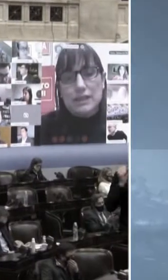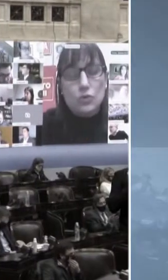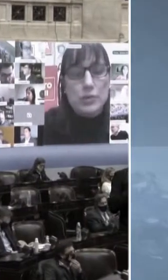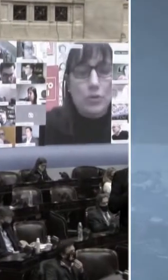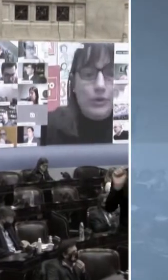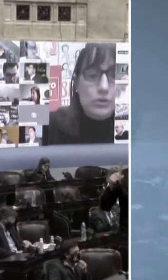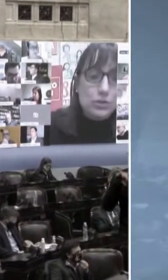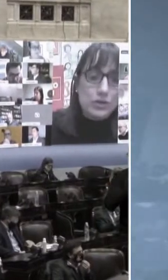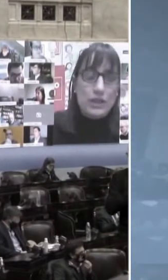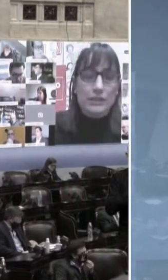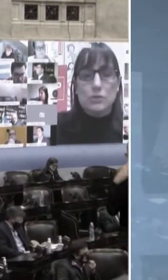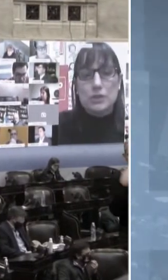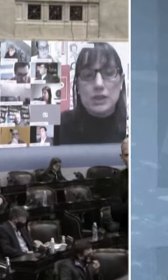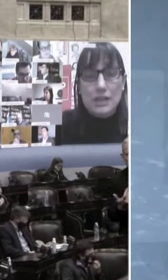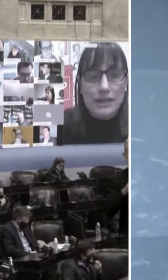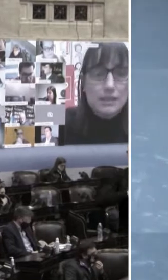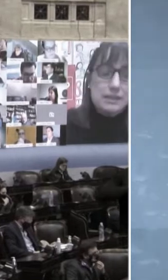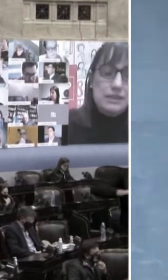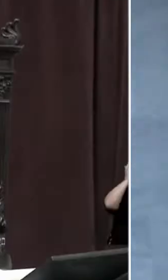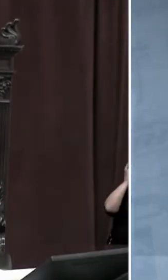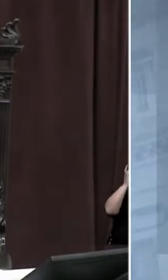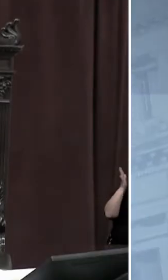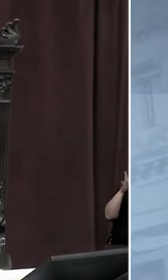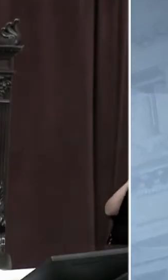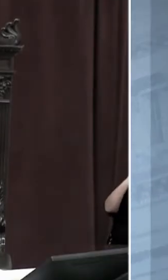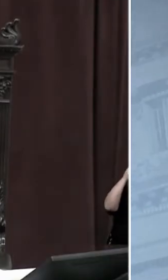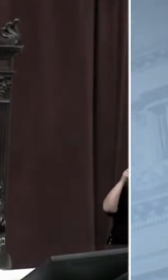fue muy difícil. Yo tengo experiencia parlamentaria, he sido 4